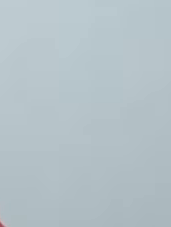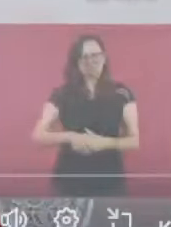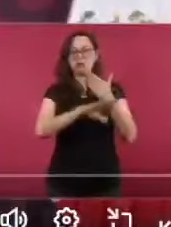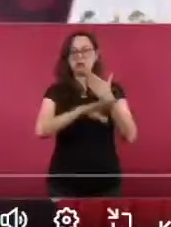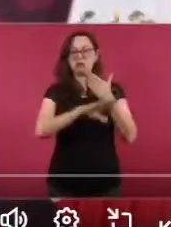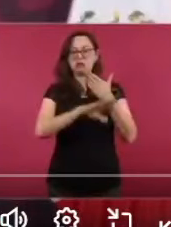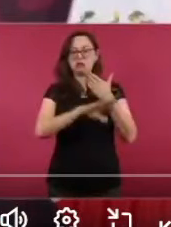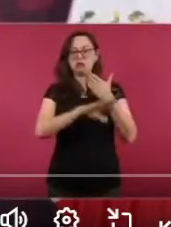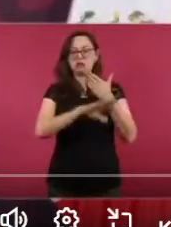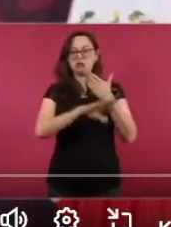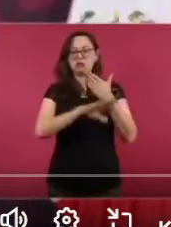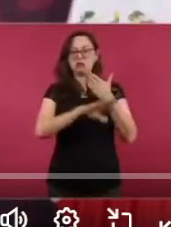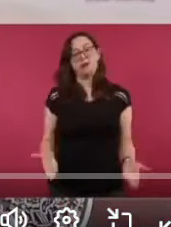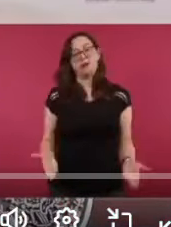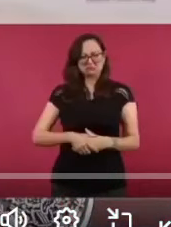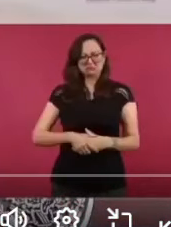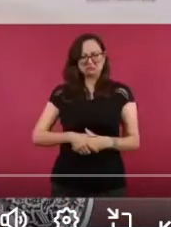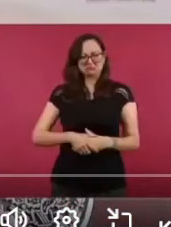no